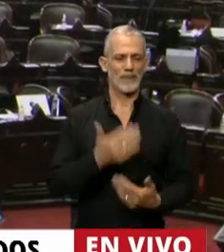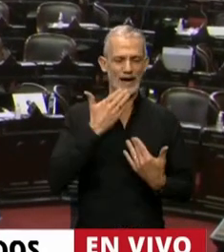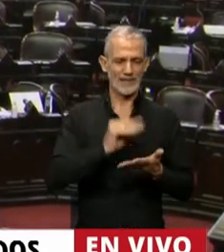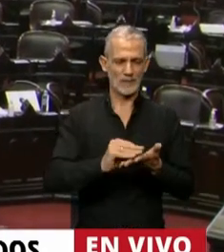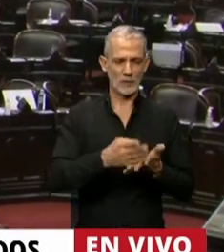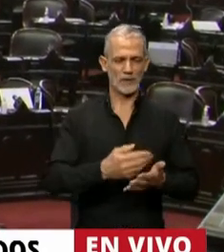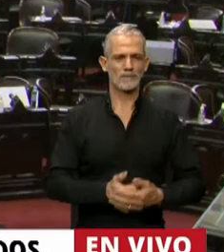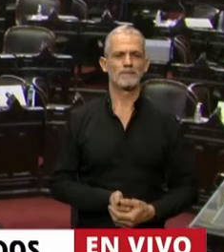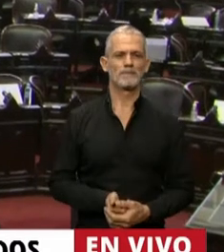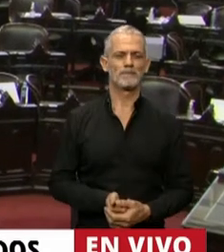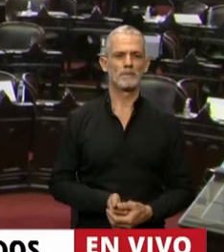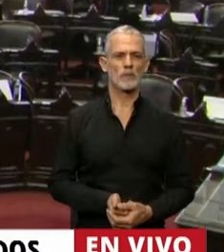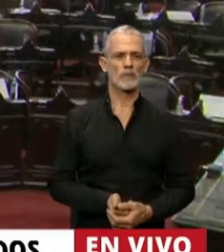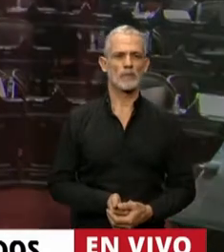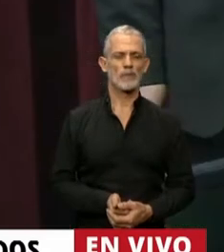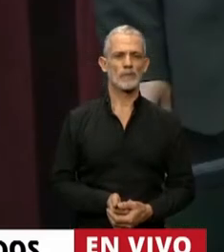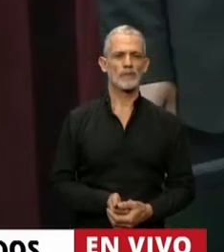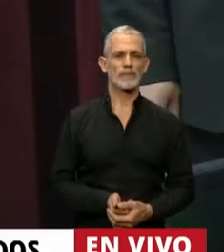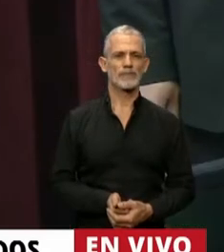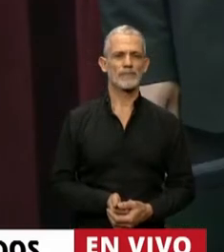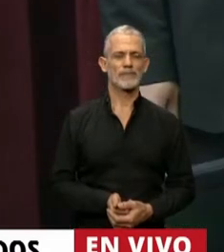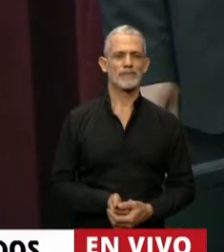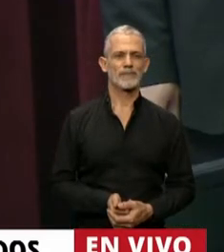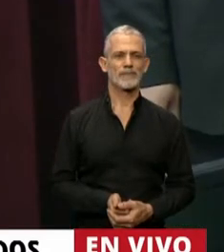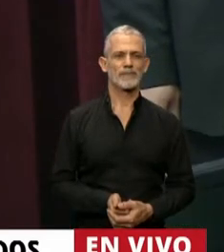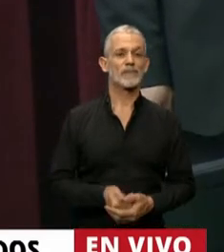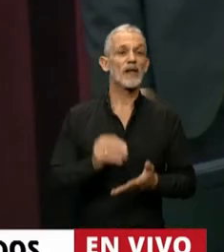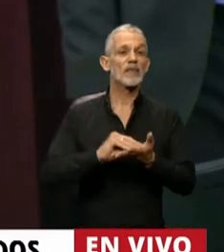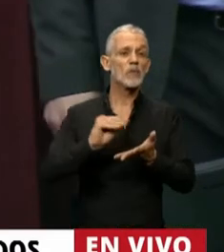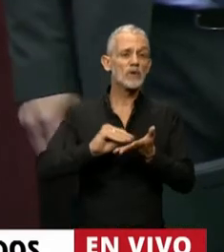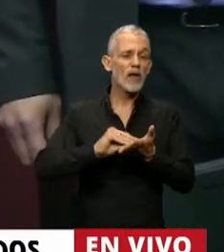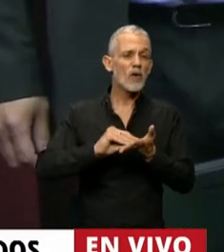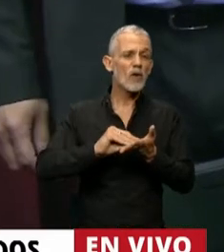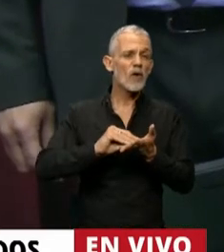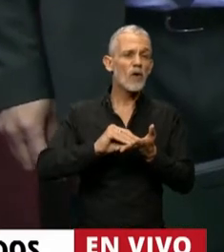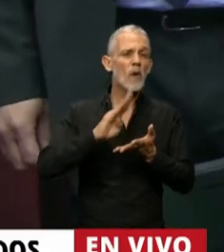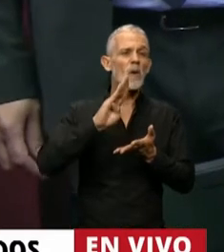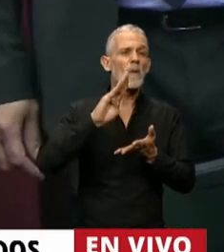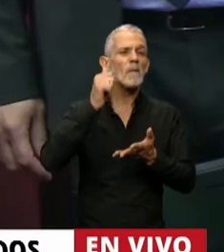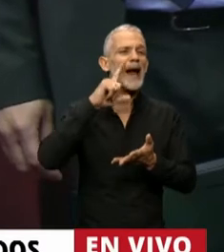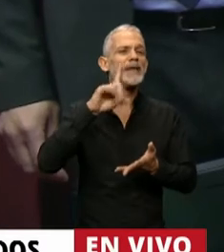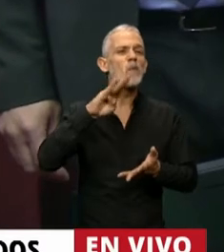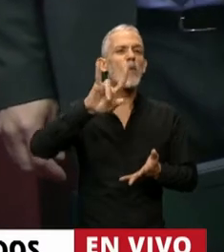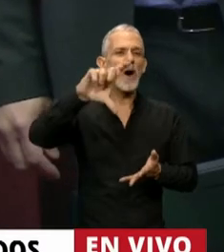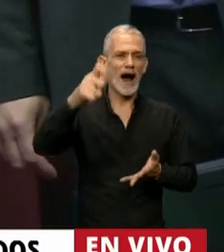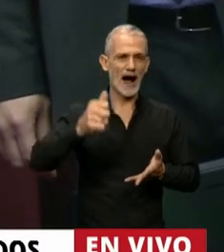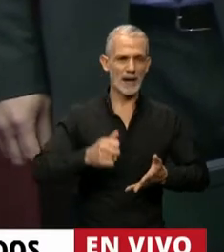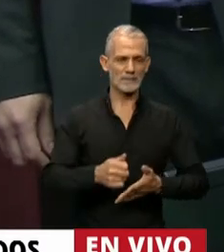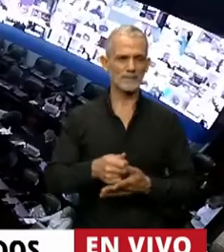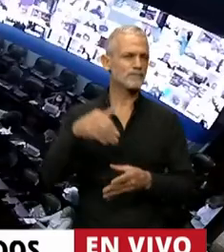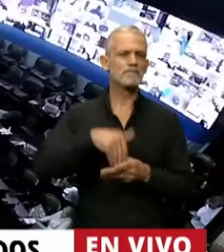Gracias, diputado. Gracias, presidente. Diputado Eduardo Valli Buca, el sentido de su